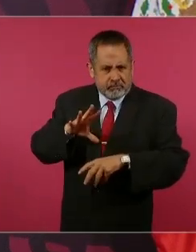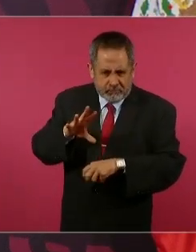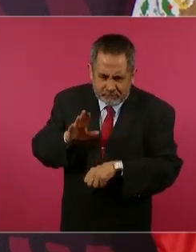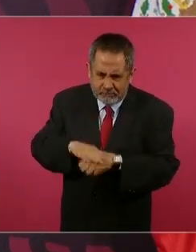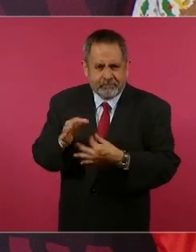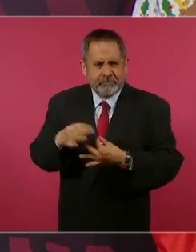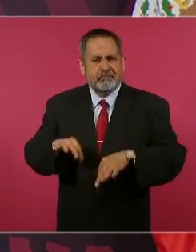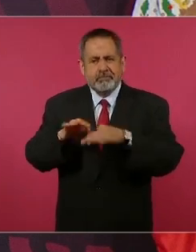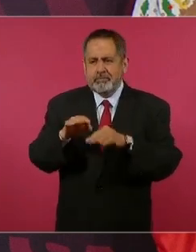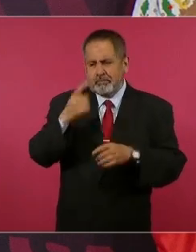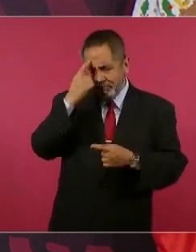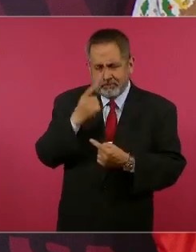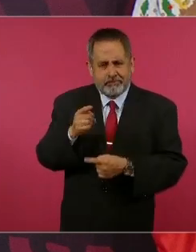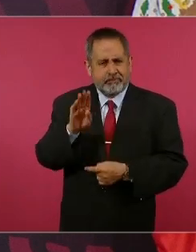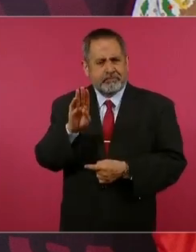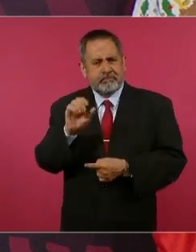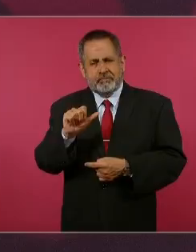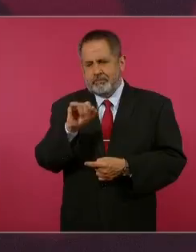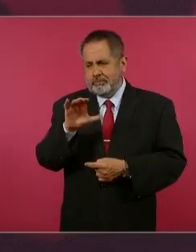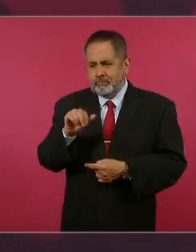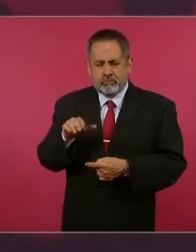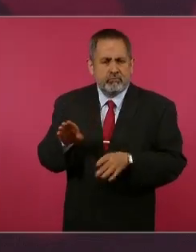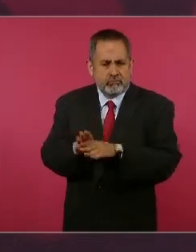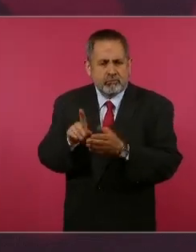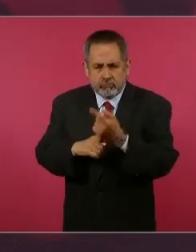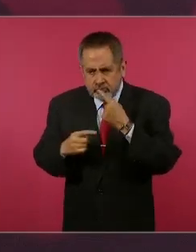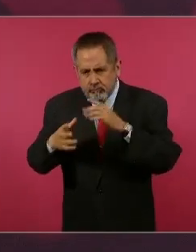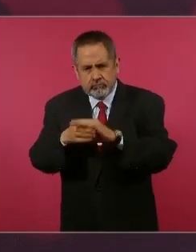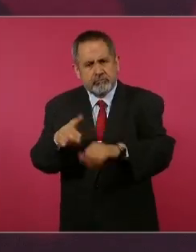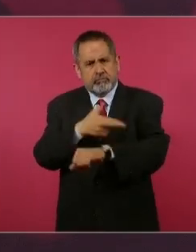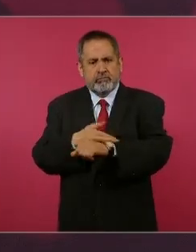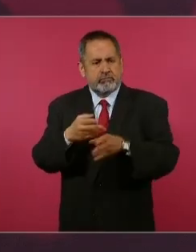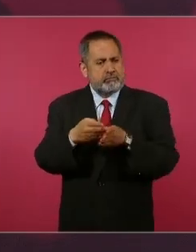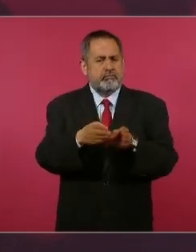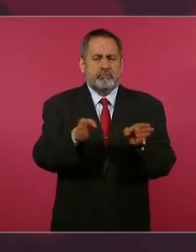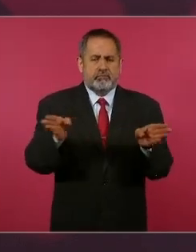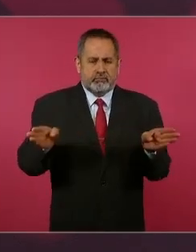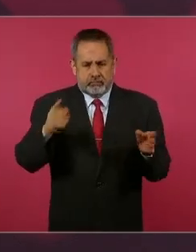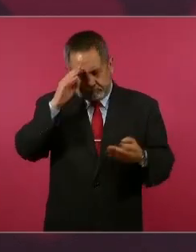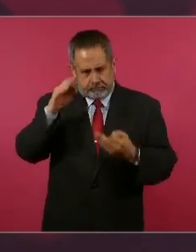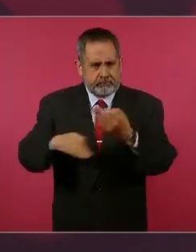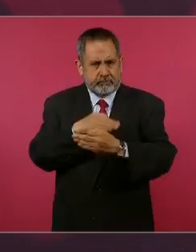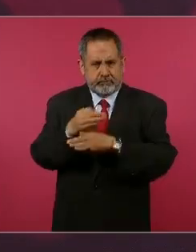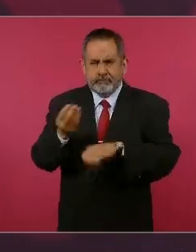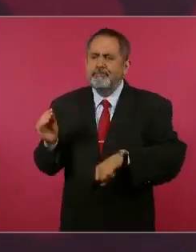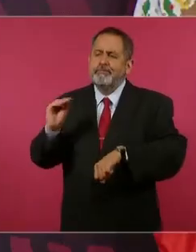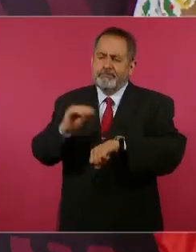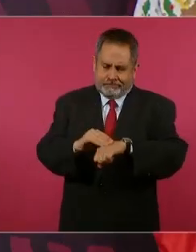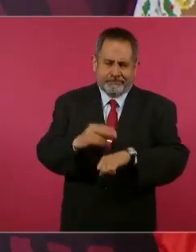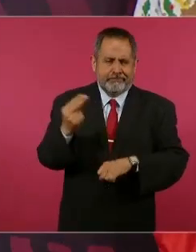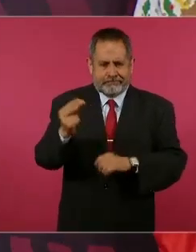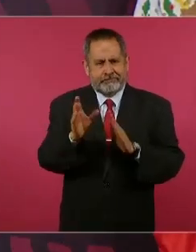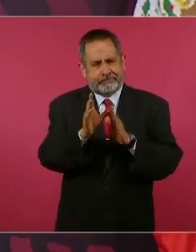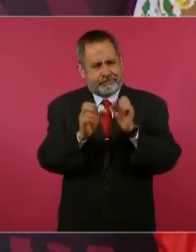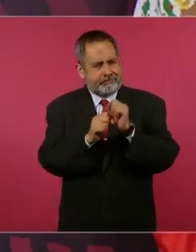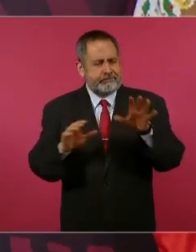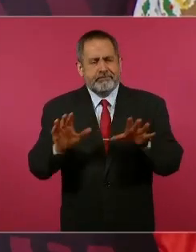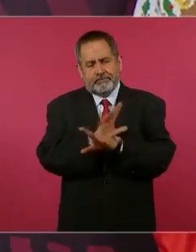nivel básico y se va a ampliar para que sea universal. Y eso requiere también